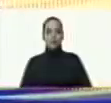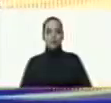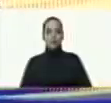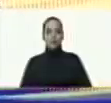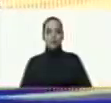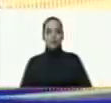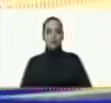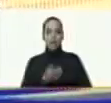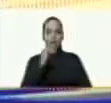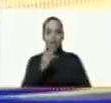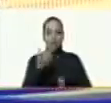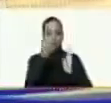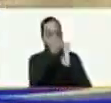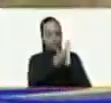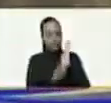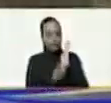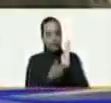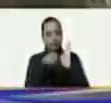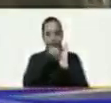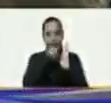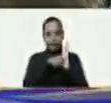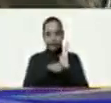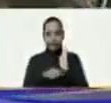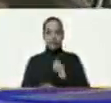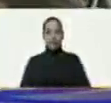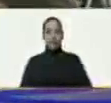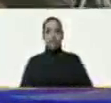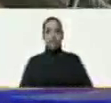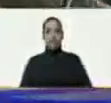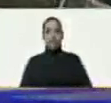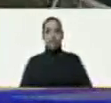Aquí tengo una lista, como siempre esta lista que pasa